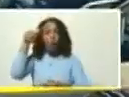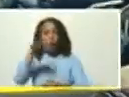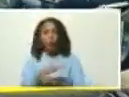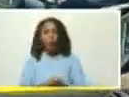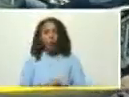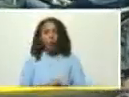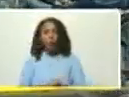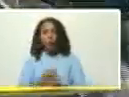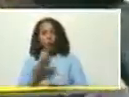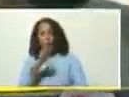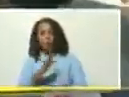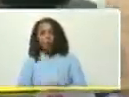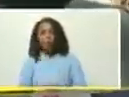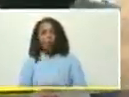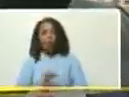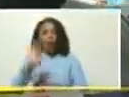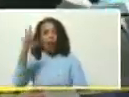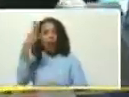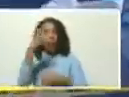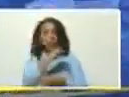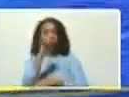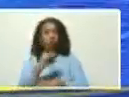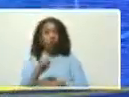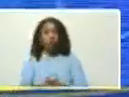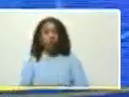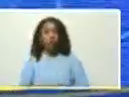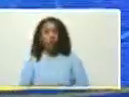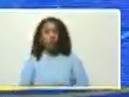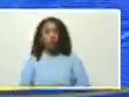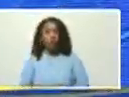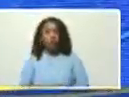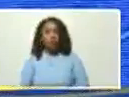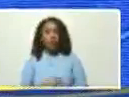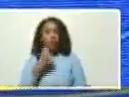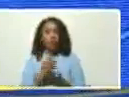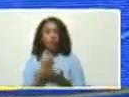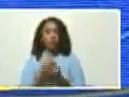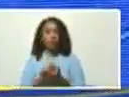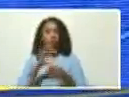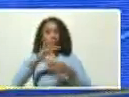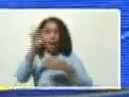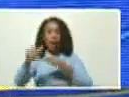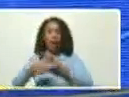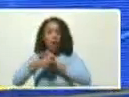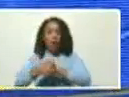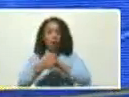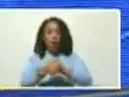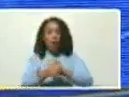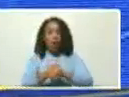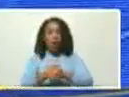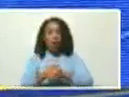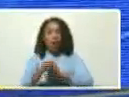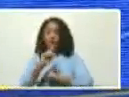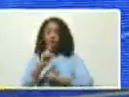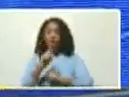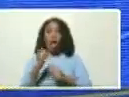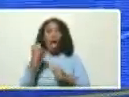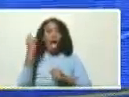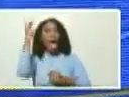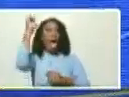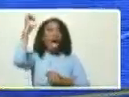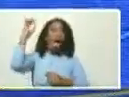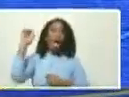Bueno, la quinta zona económica, la isla La Tortuga. No exagero, señores